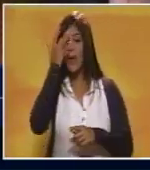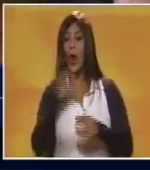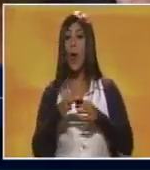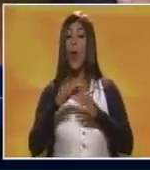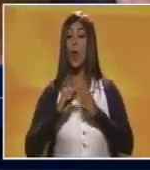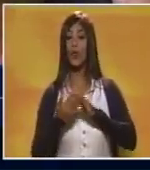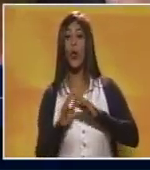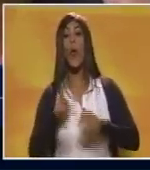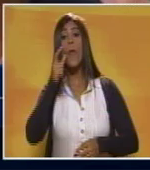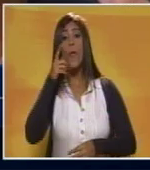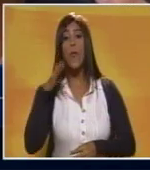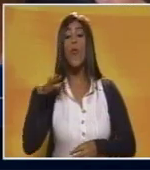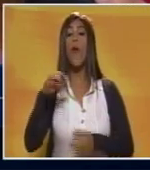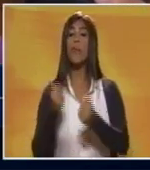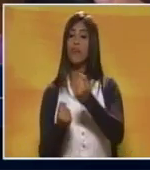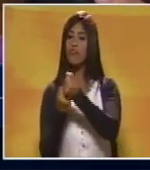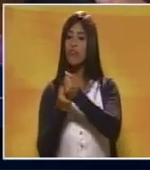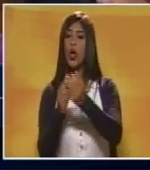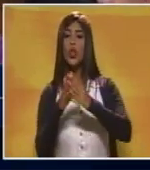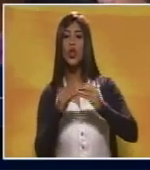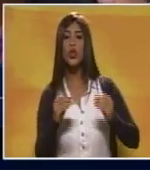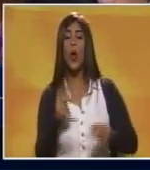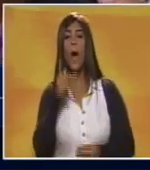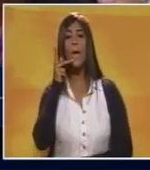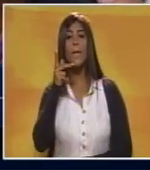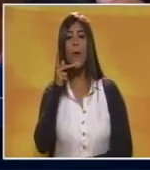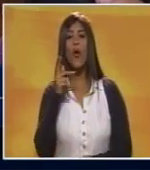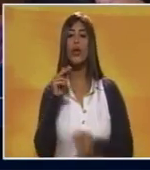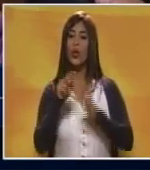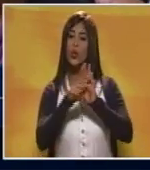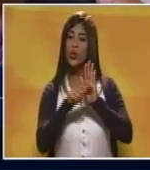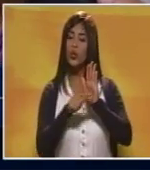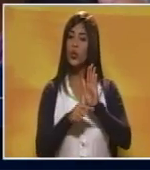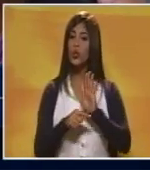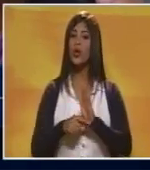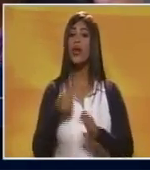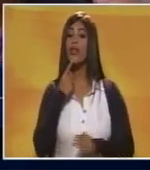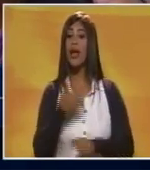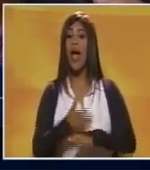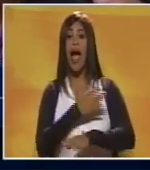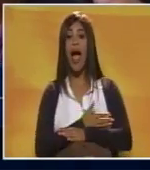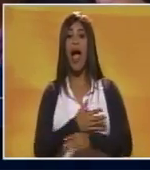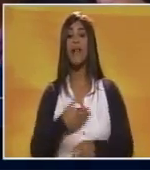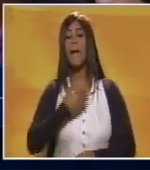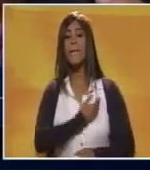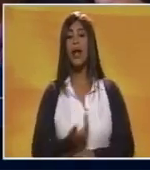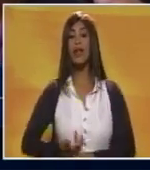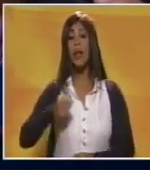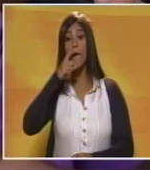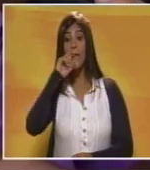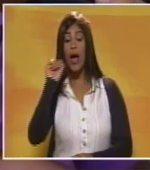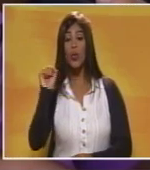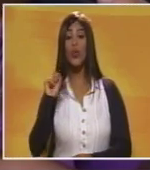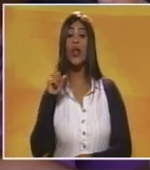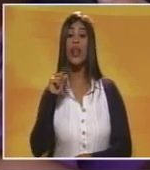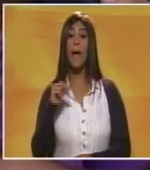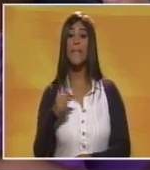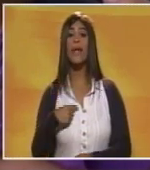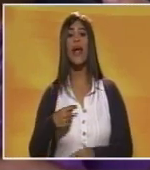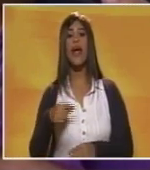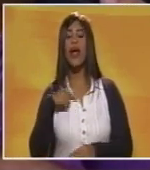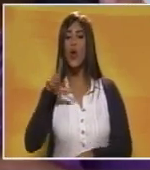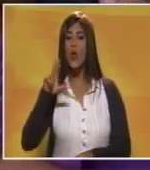pueblo venezolano reciba la asistencia de nuestra política establecida, como dije anteriormente, por nuestro presidente Nicolás Maduro y nuestro